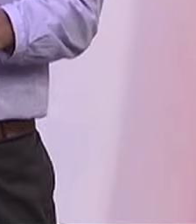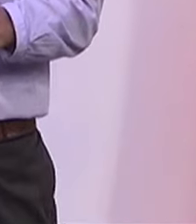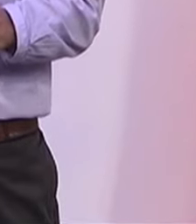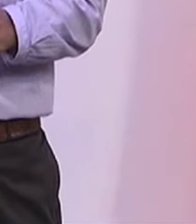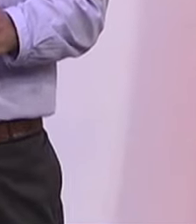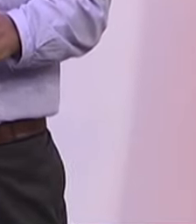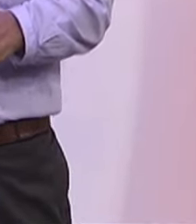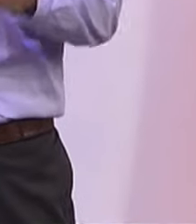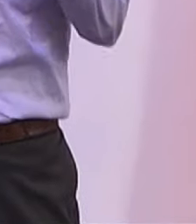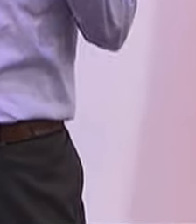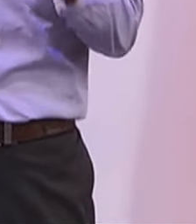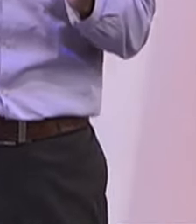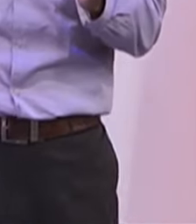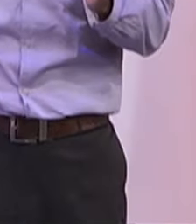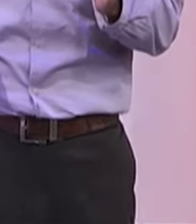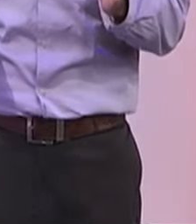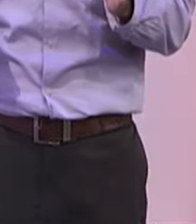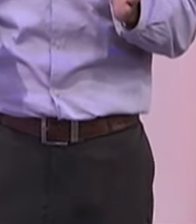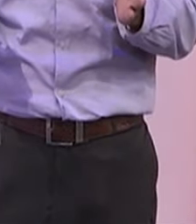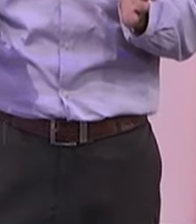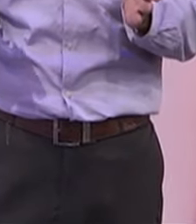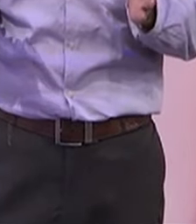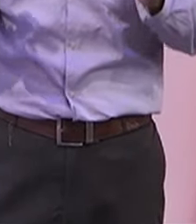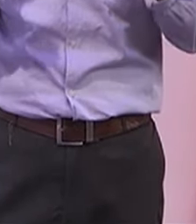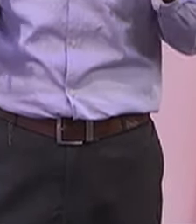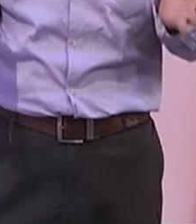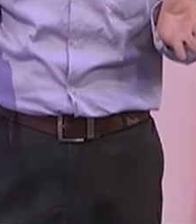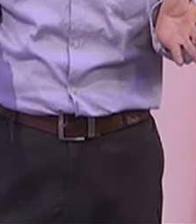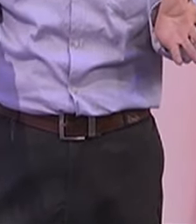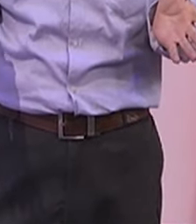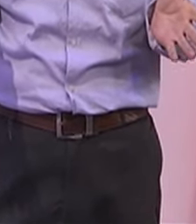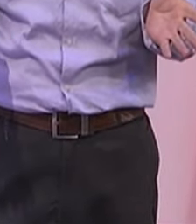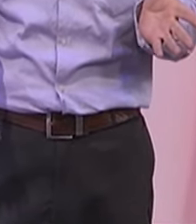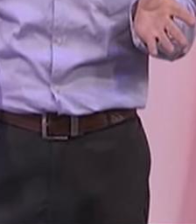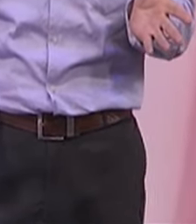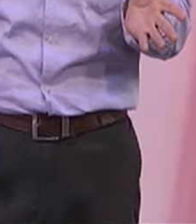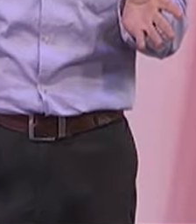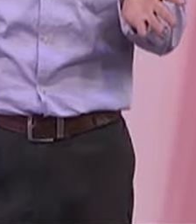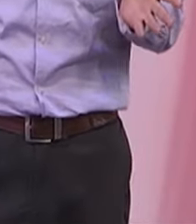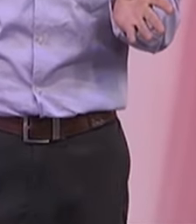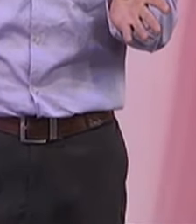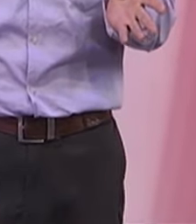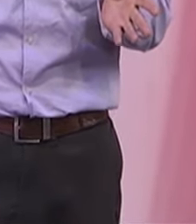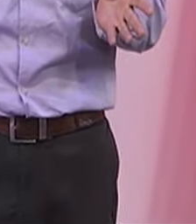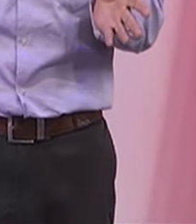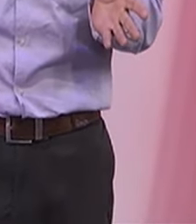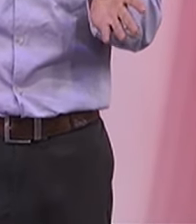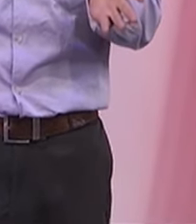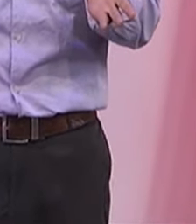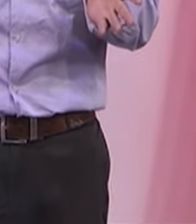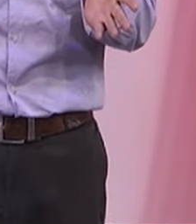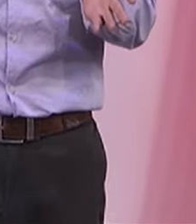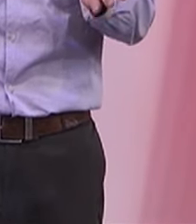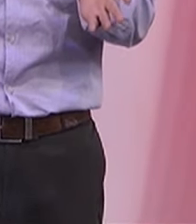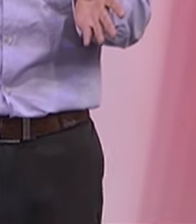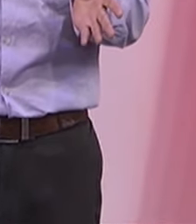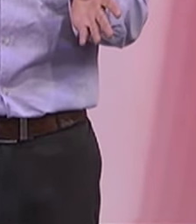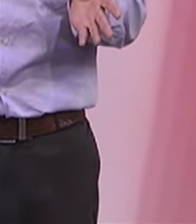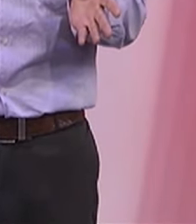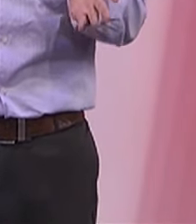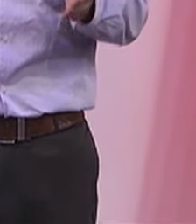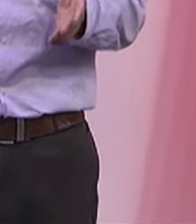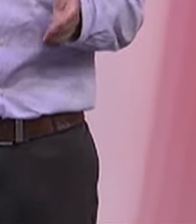En inglés no. Otro pequeño detalle del idioma que es importante que manejemos y que